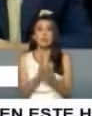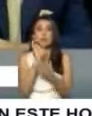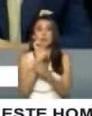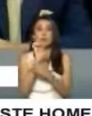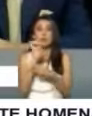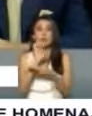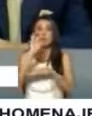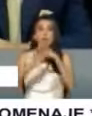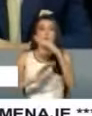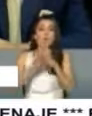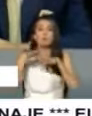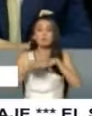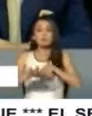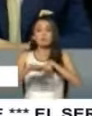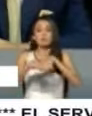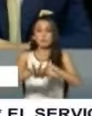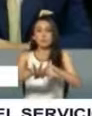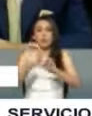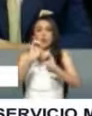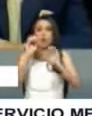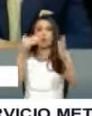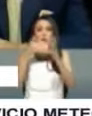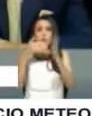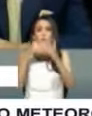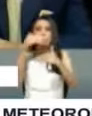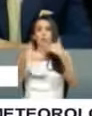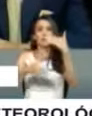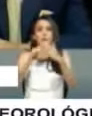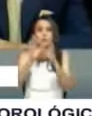vienen de varias regiones del país porque es un hospital público y de